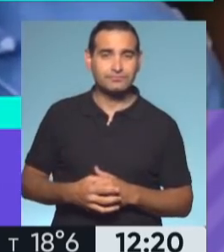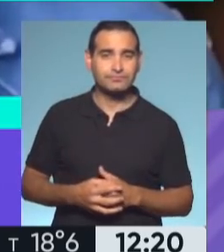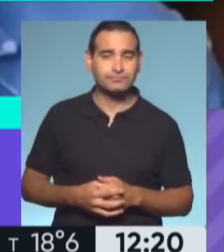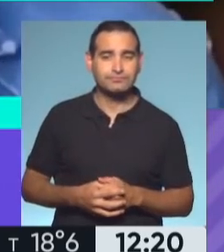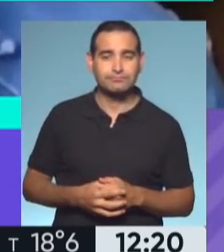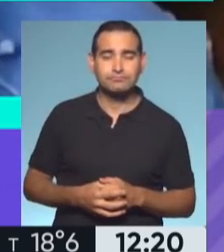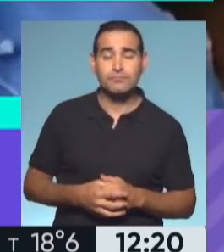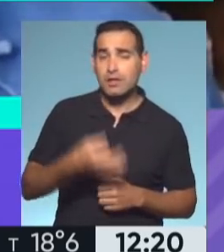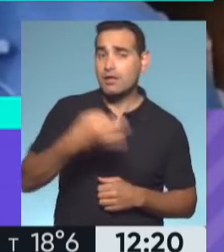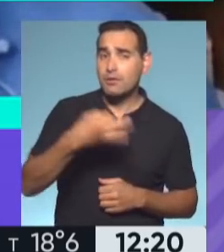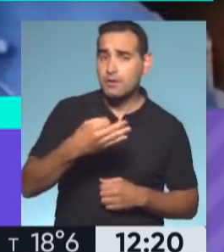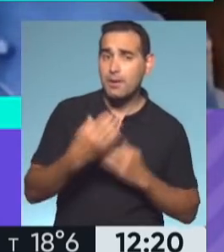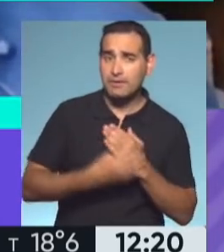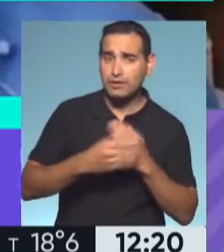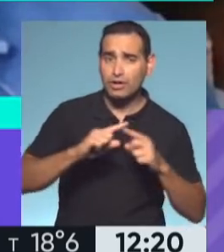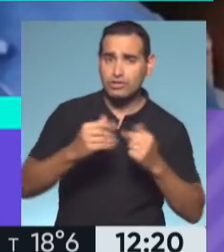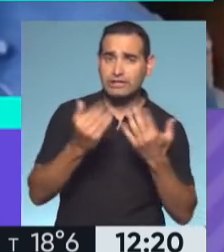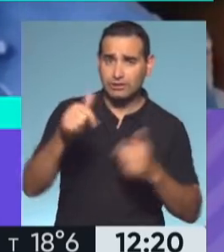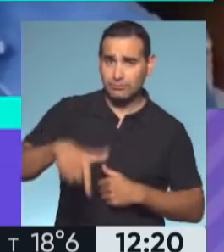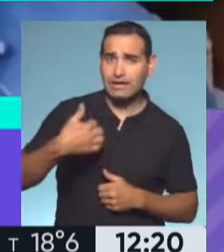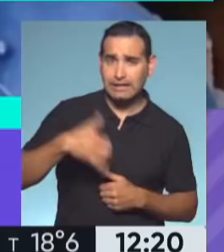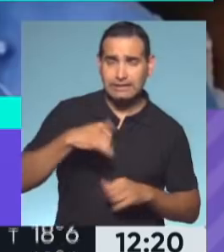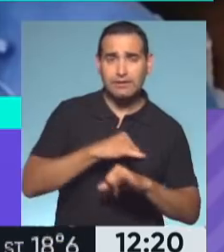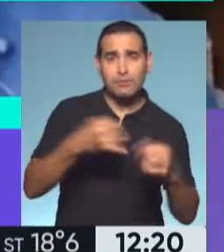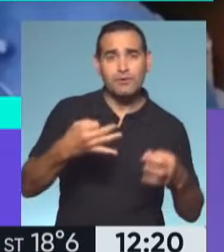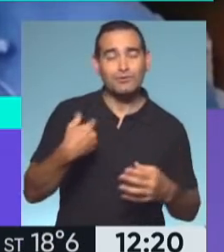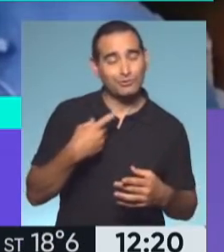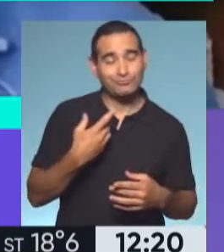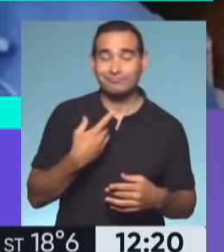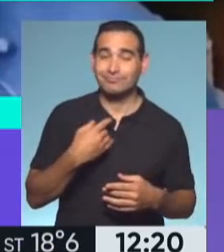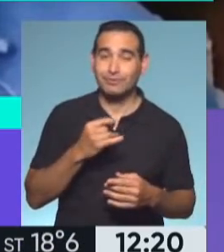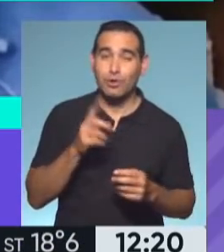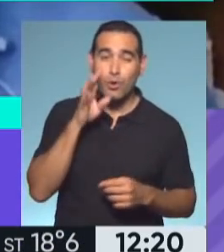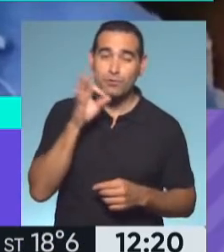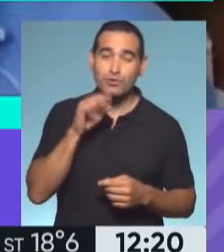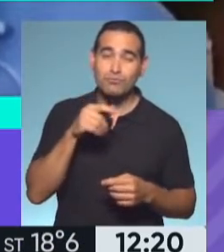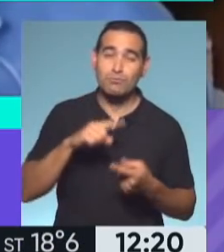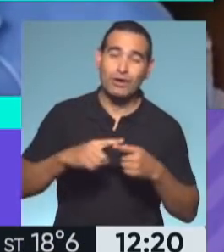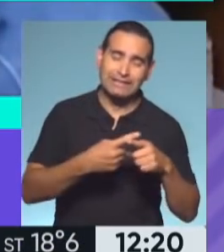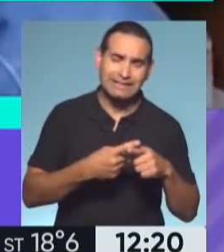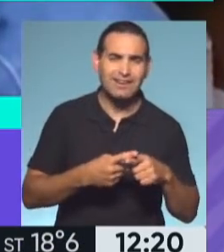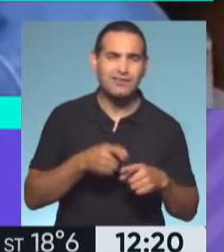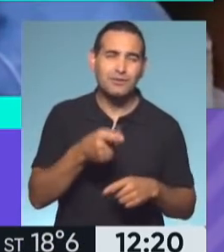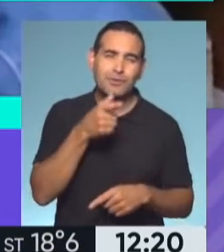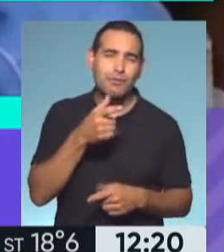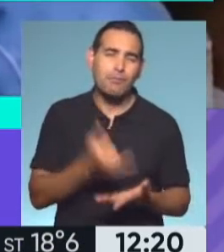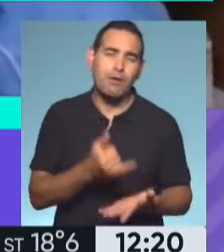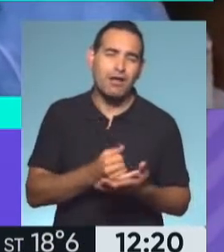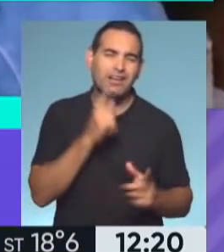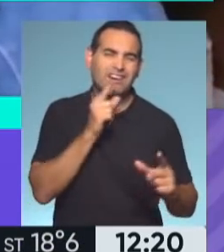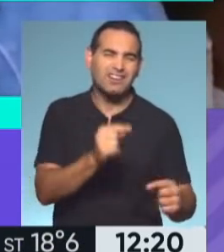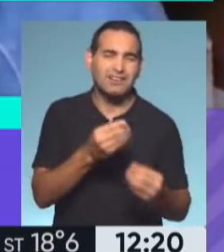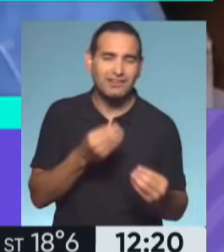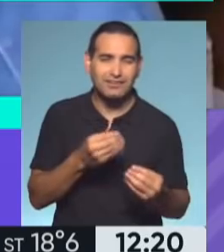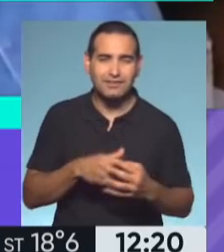Para mí fue acertado el comunicado. Yo sé que entró en una grieta política. A mí me pareció una tontería. Me pareció una tontería la crítica, decir, no sé qué